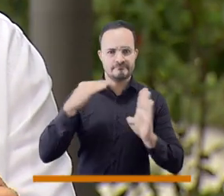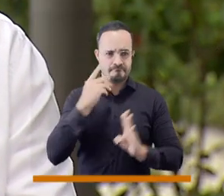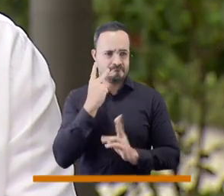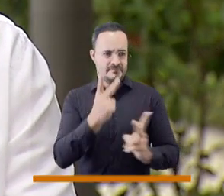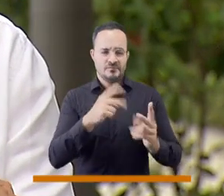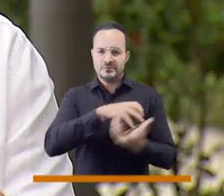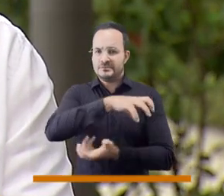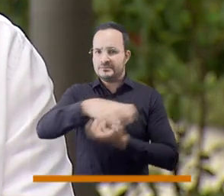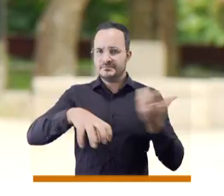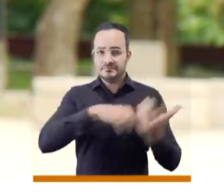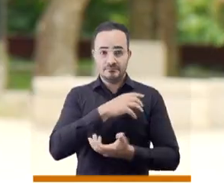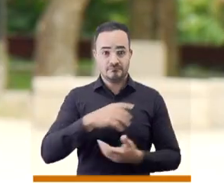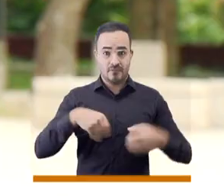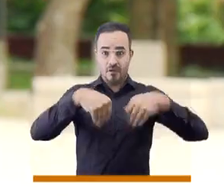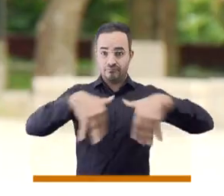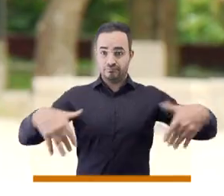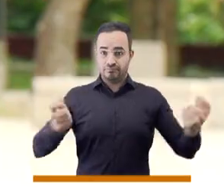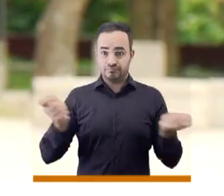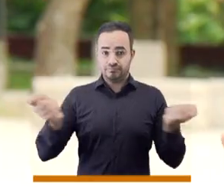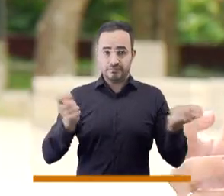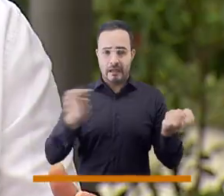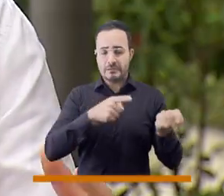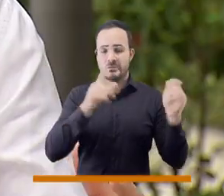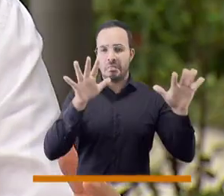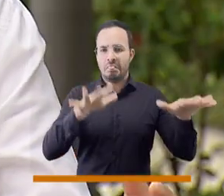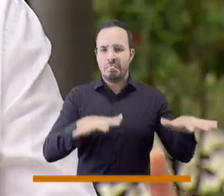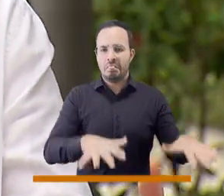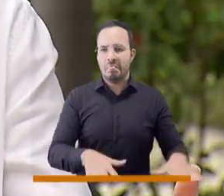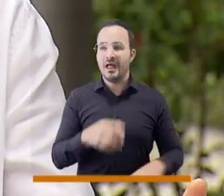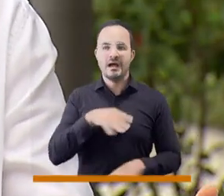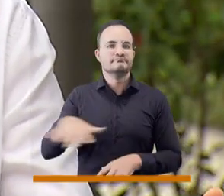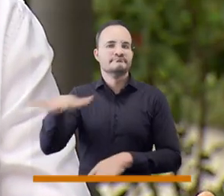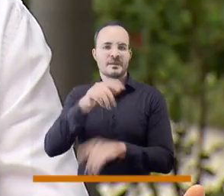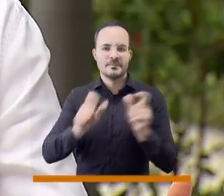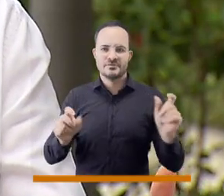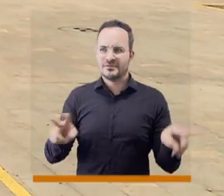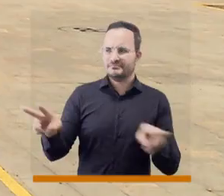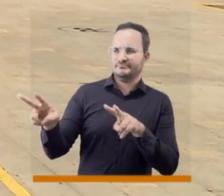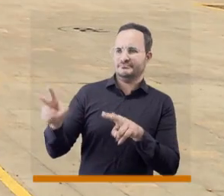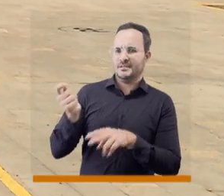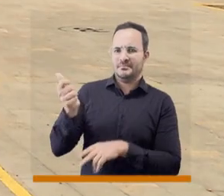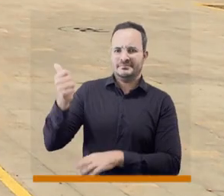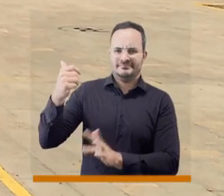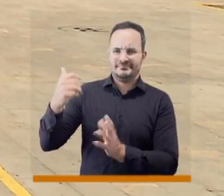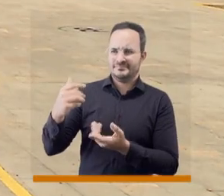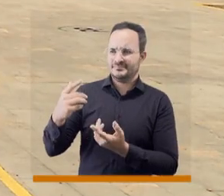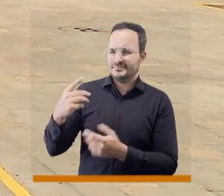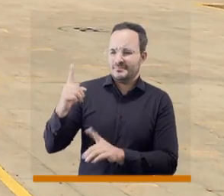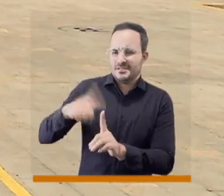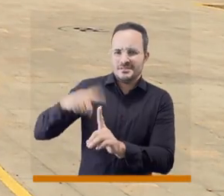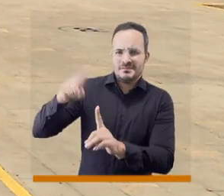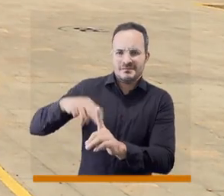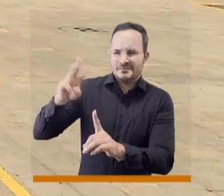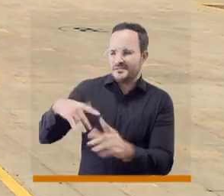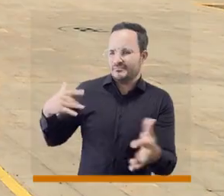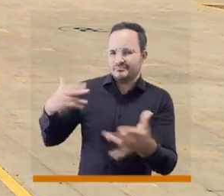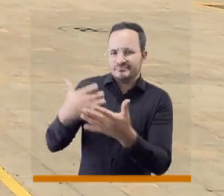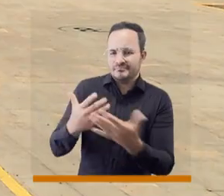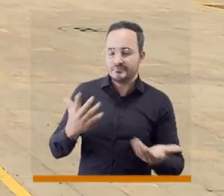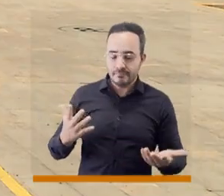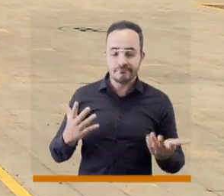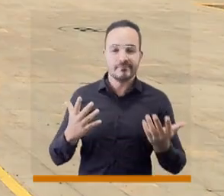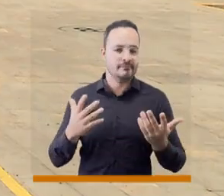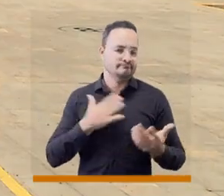degradando las instituciones, y no entiende, porque el shock es apenas en meses. Y nosotros llevamos 3 años y medio de